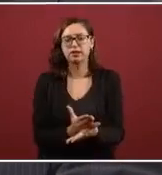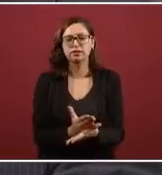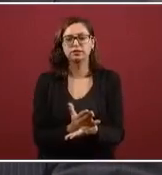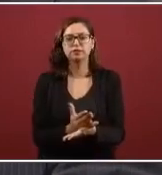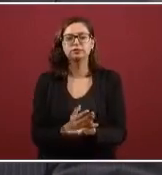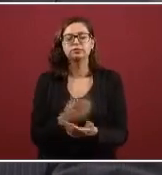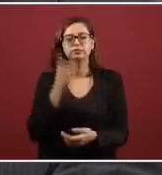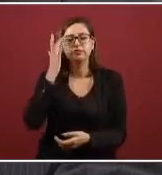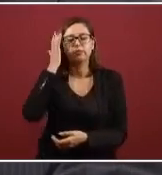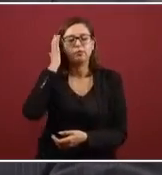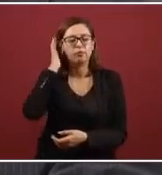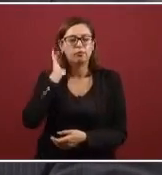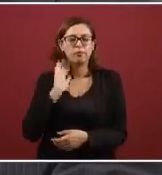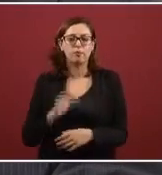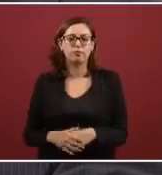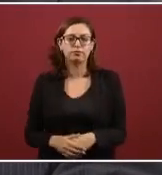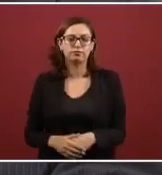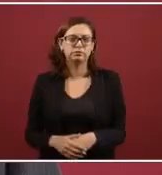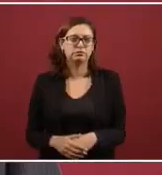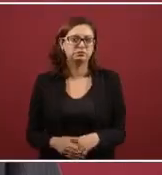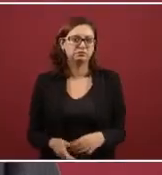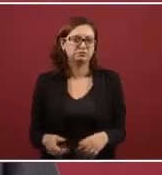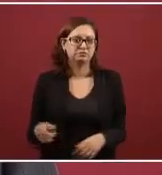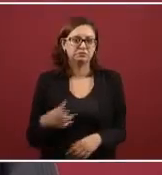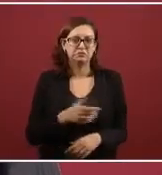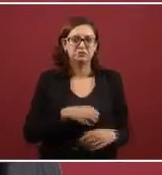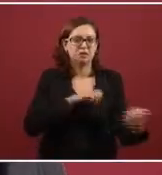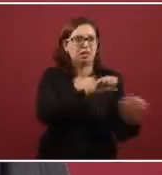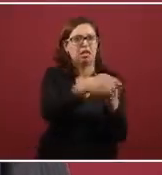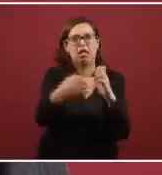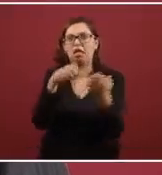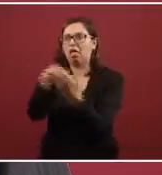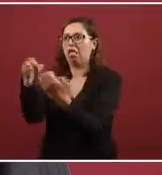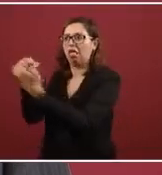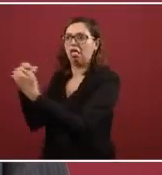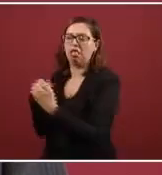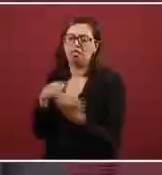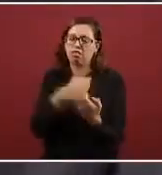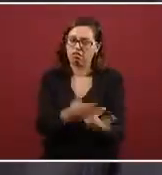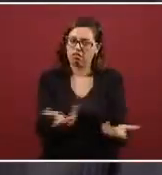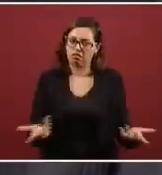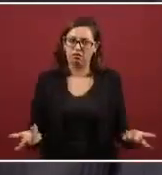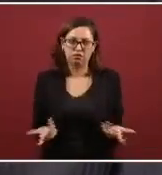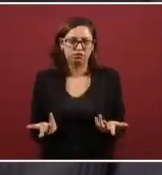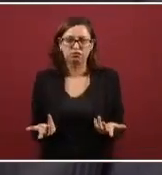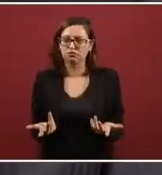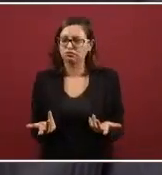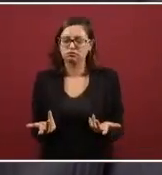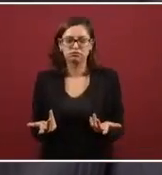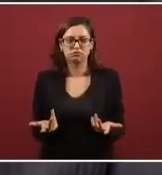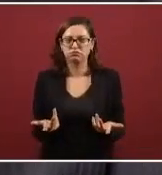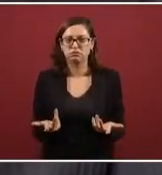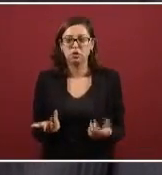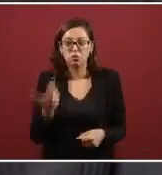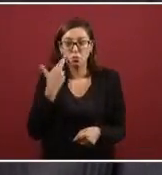de estar engañando. Claro que la responsabilidad la tiene